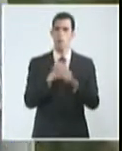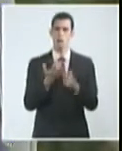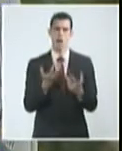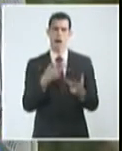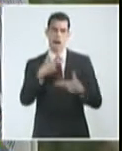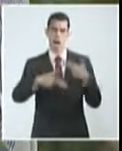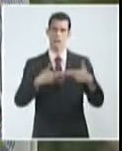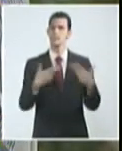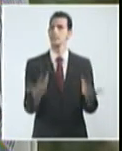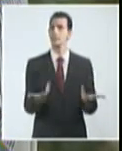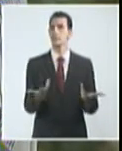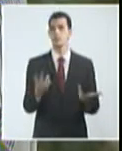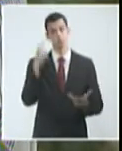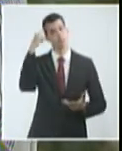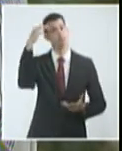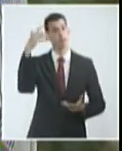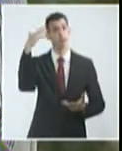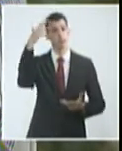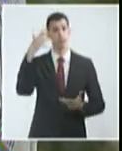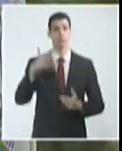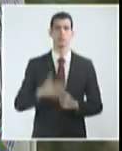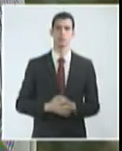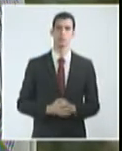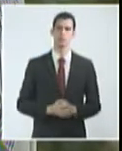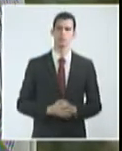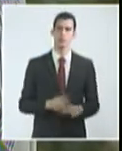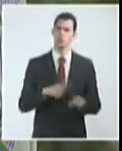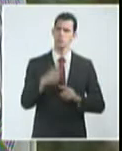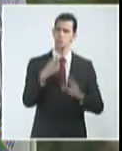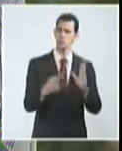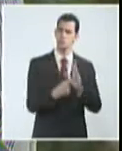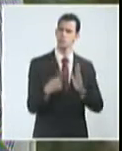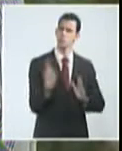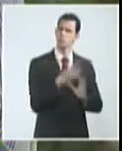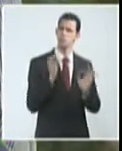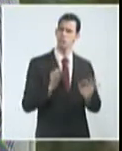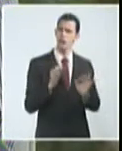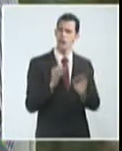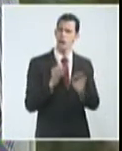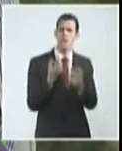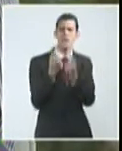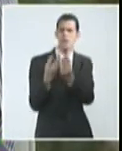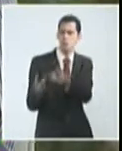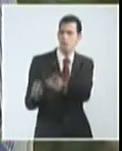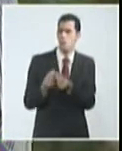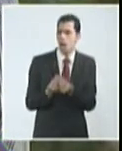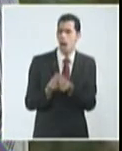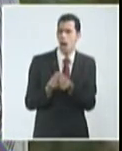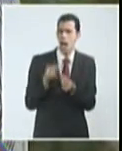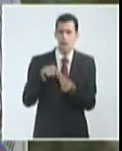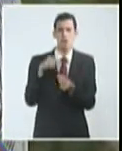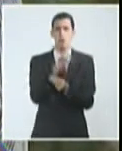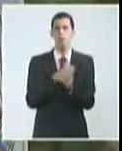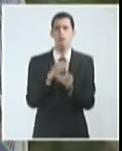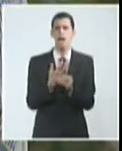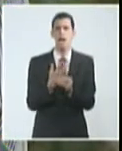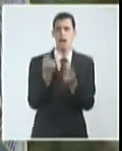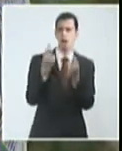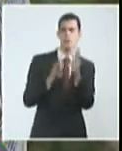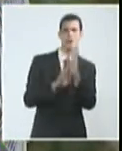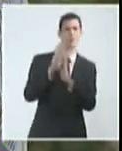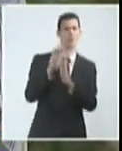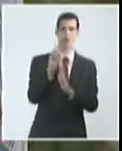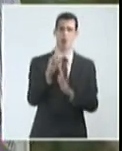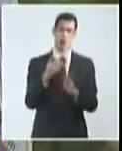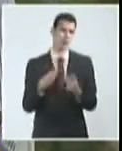además, con los pocos ingresos que recibimos, una parte importante los tuvimos que dedicar precisamente a salvar vidas, y más de 300 millones de dólares se